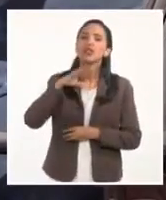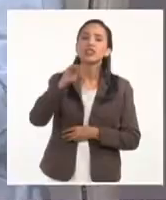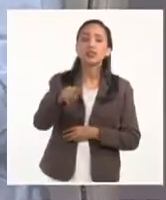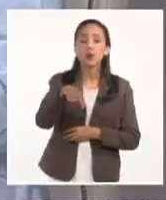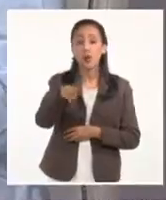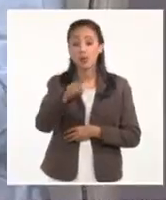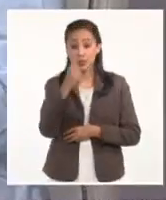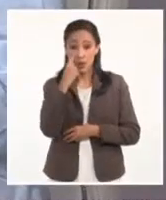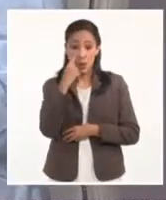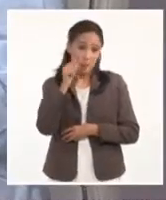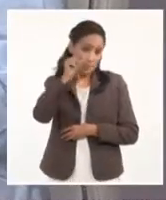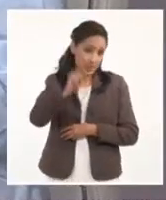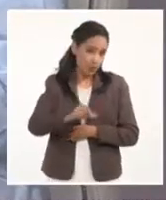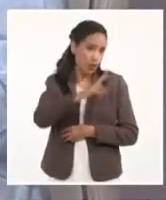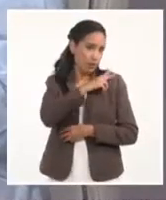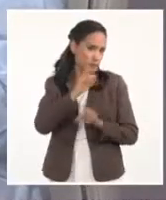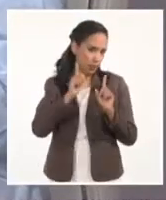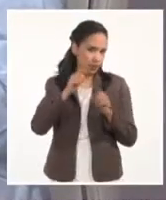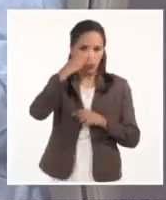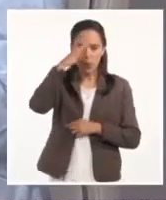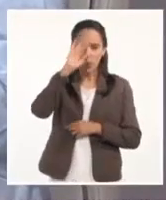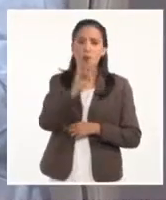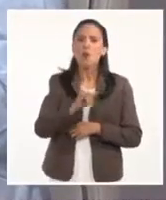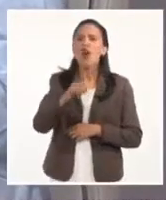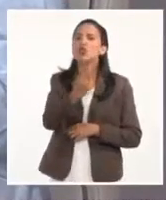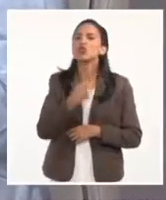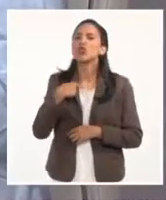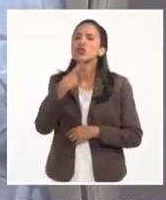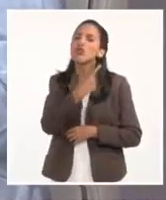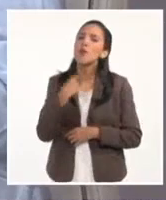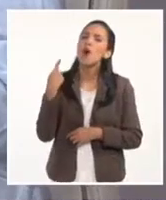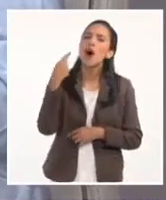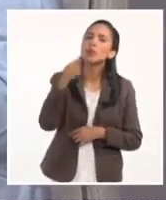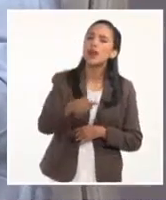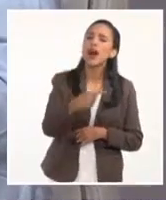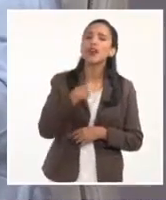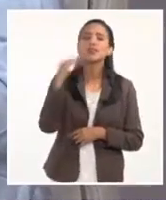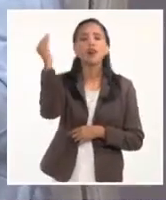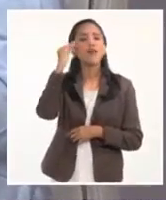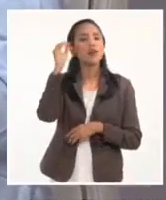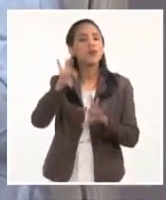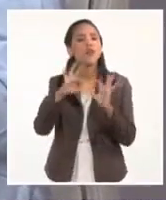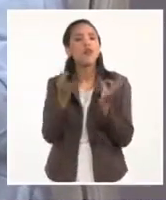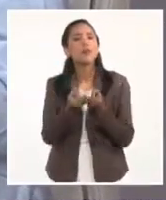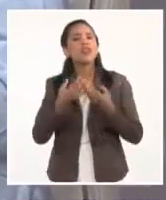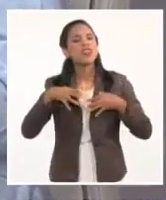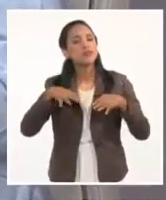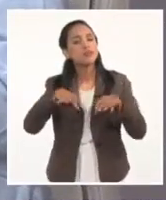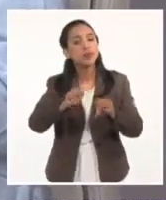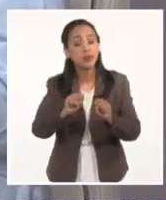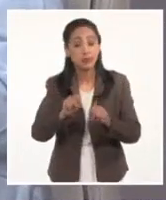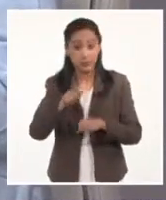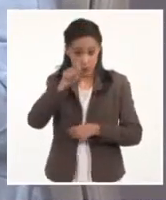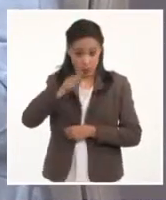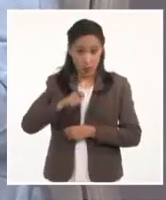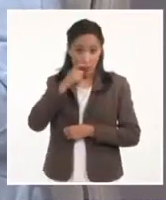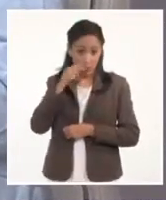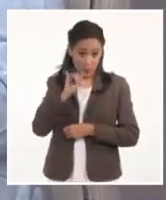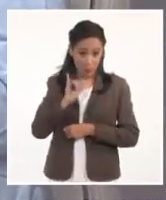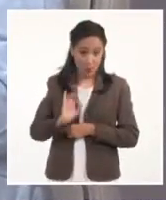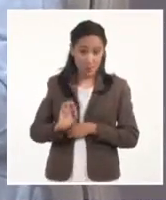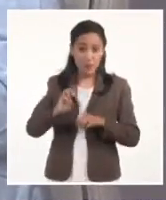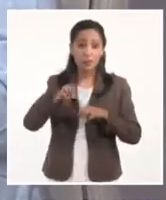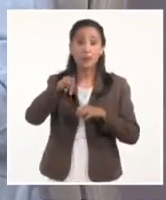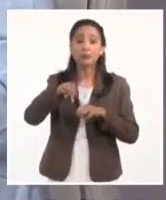del caso que ese influences de miami que y roxana mencionaba y que es el que ha llamado tienen se para caer hasta hace poquito tiempo viví alguien